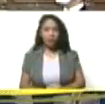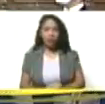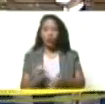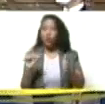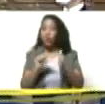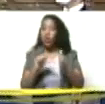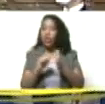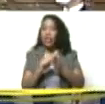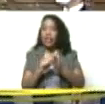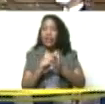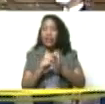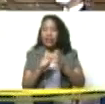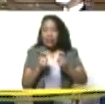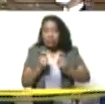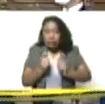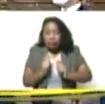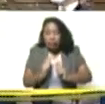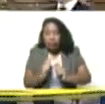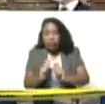donde se pretendió